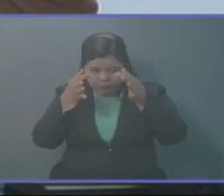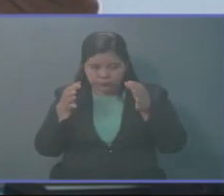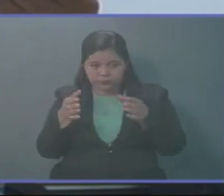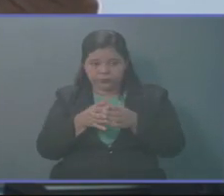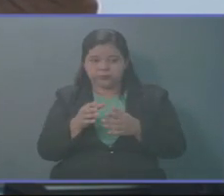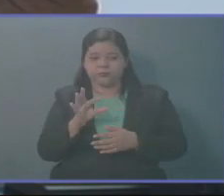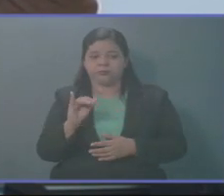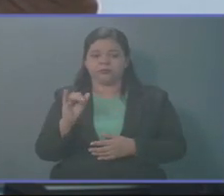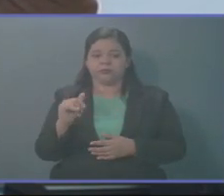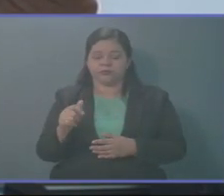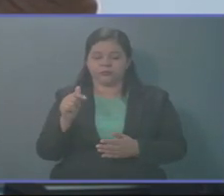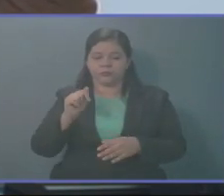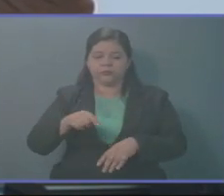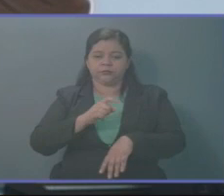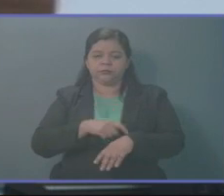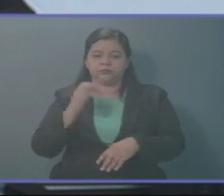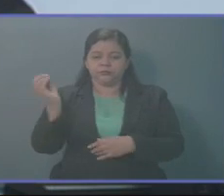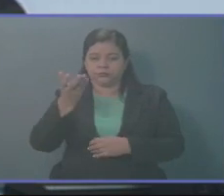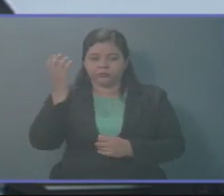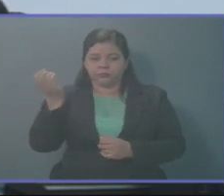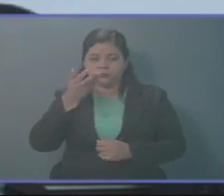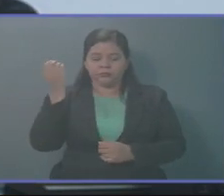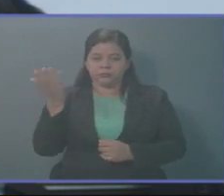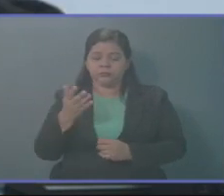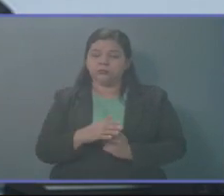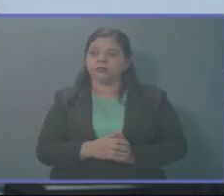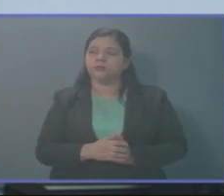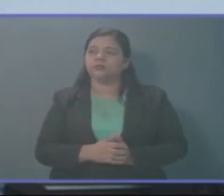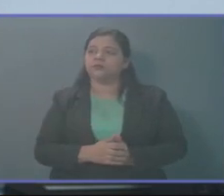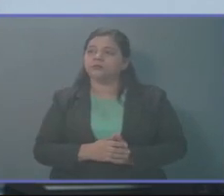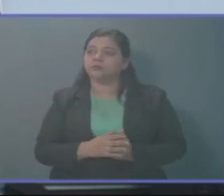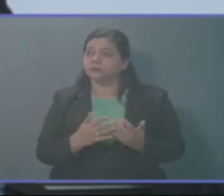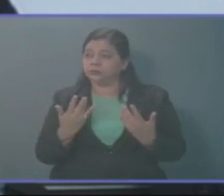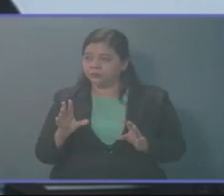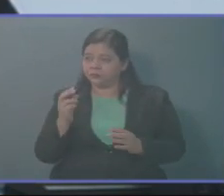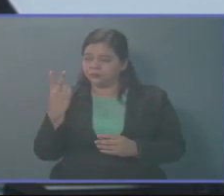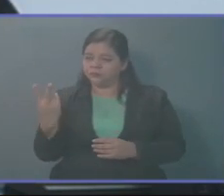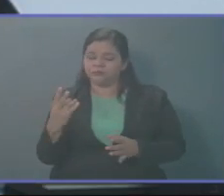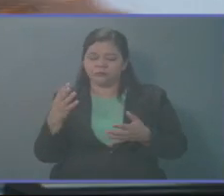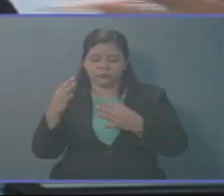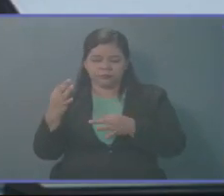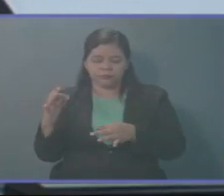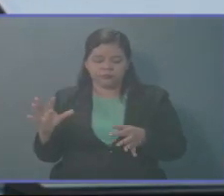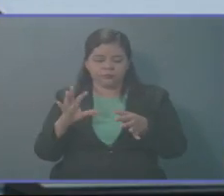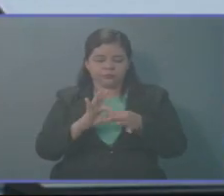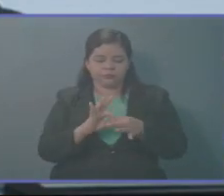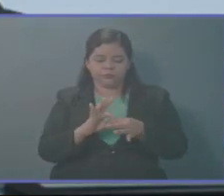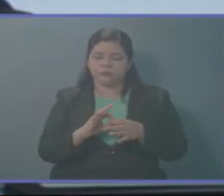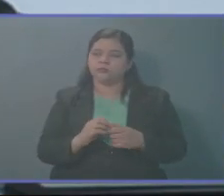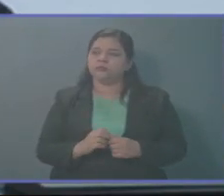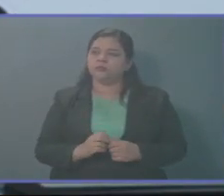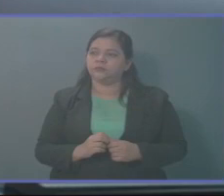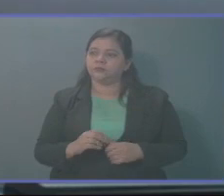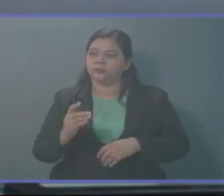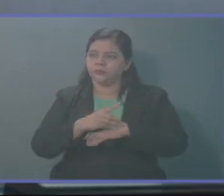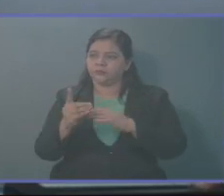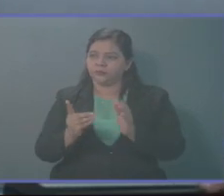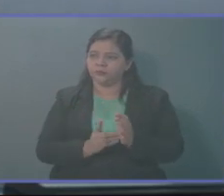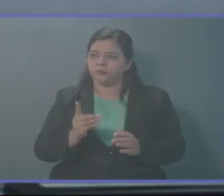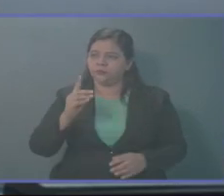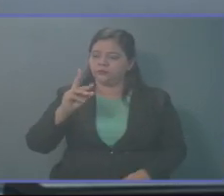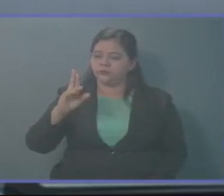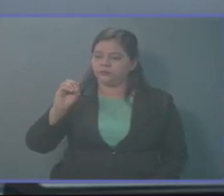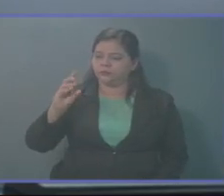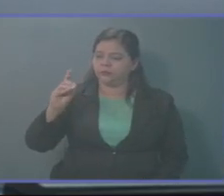de la emergencia por COVID-19. Estas dos piezas tienen relación. Diputado doctor Rodolfo Parker.